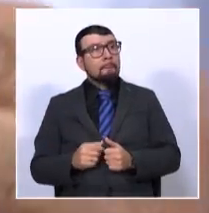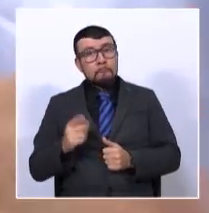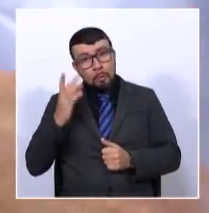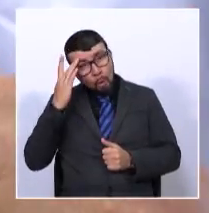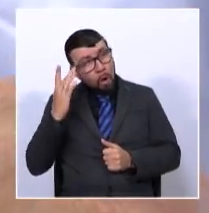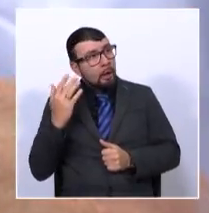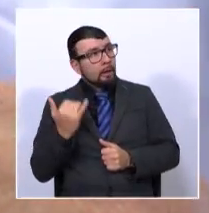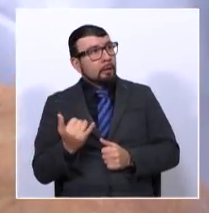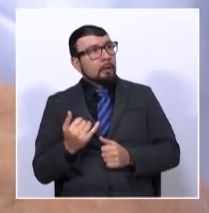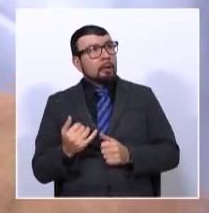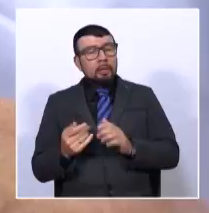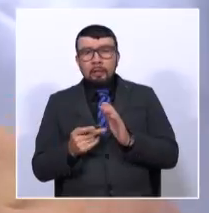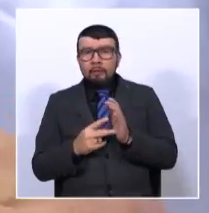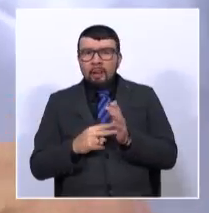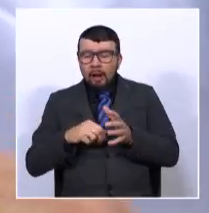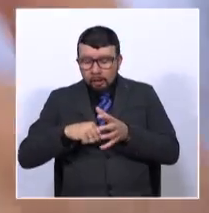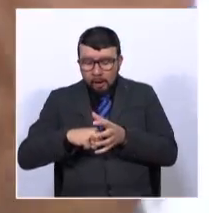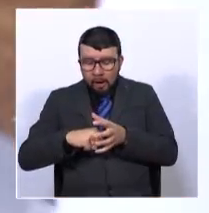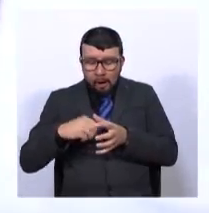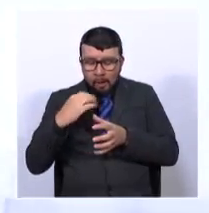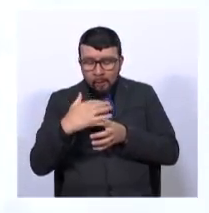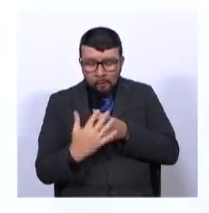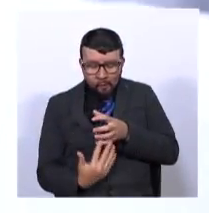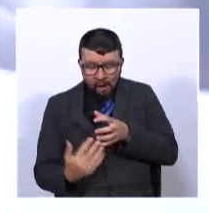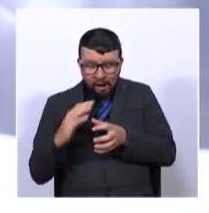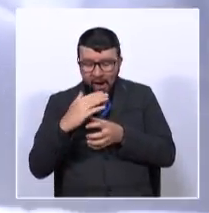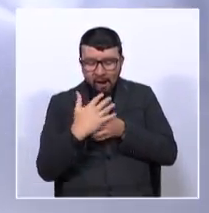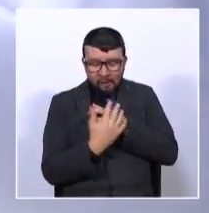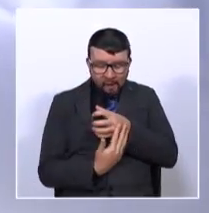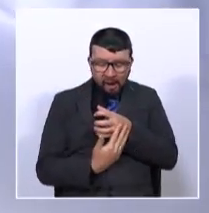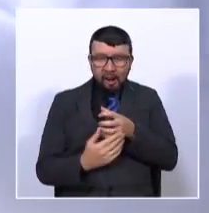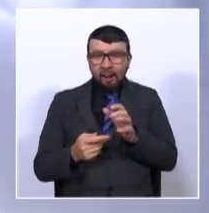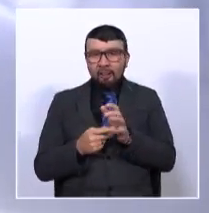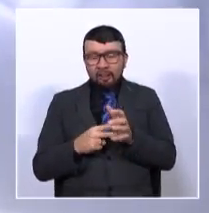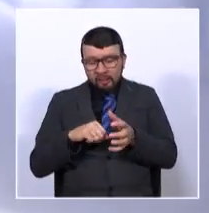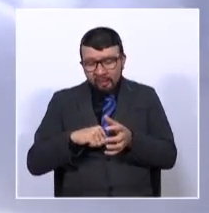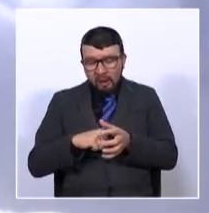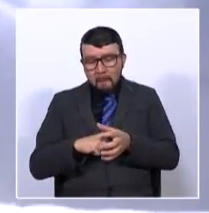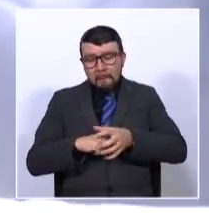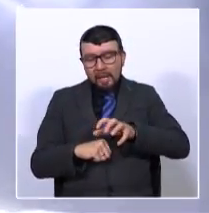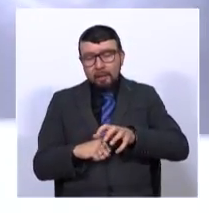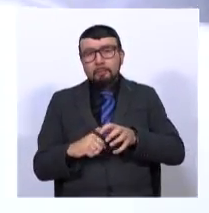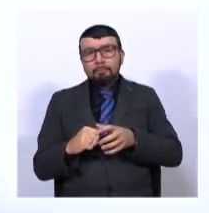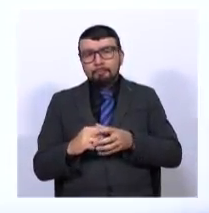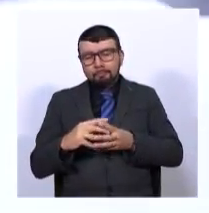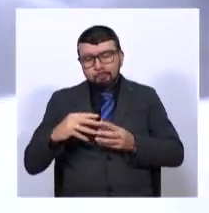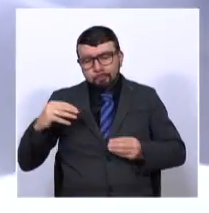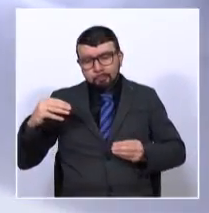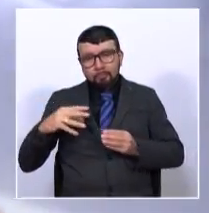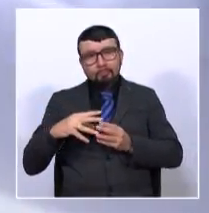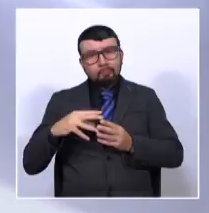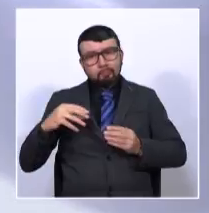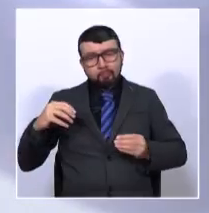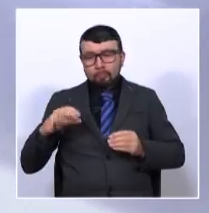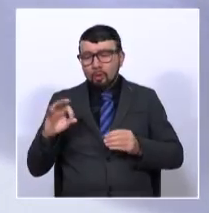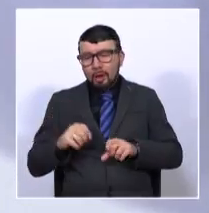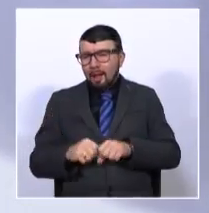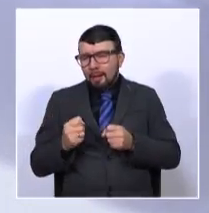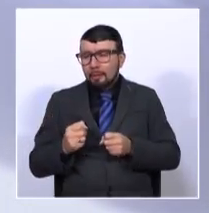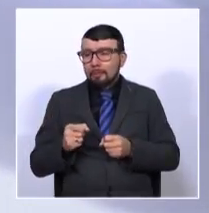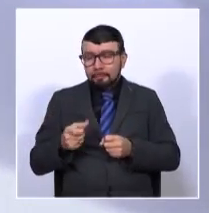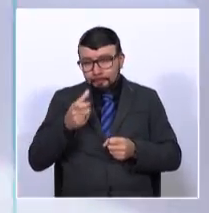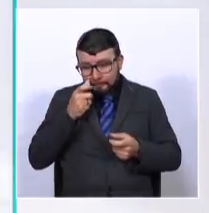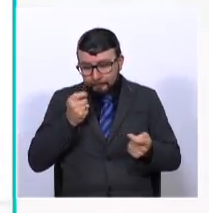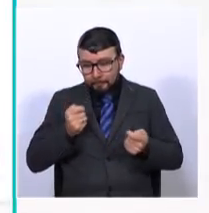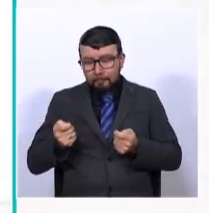que estas estructuras ligamentarias han tenido elasticidad o daño. Entonces ahí